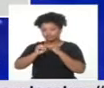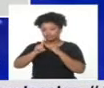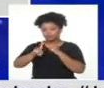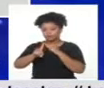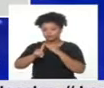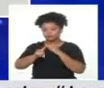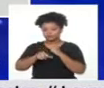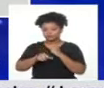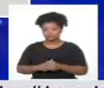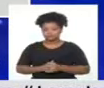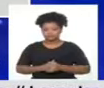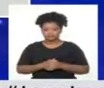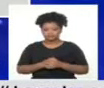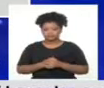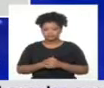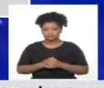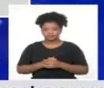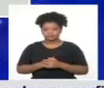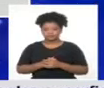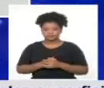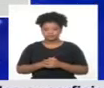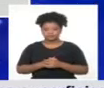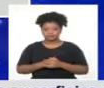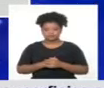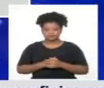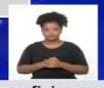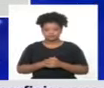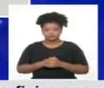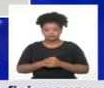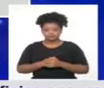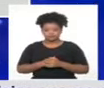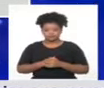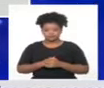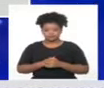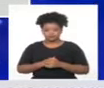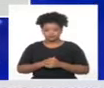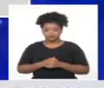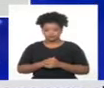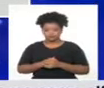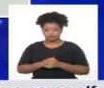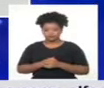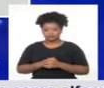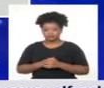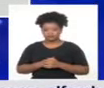401,9 por 100.000 habitantes. Realmente el